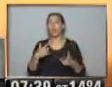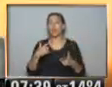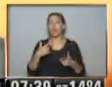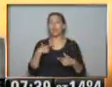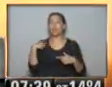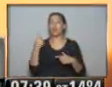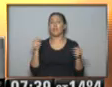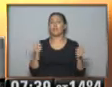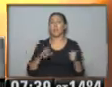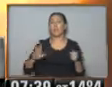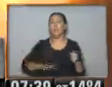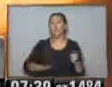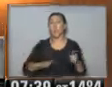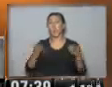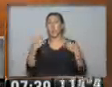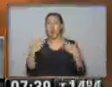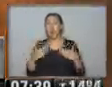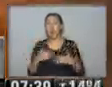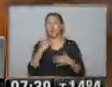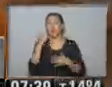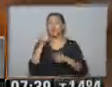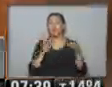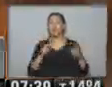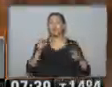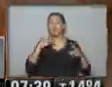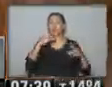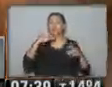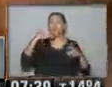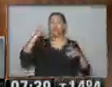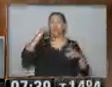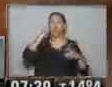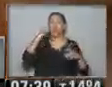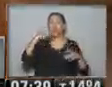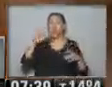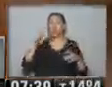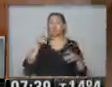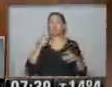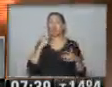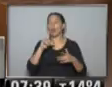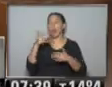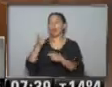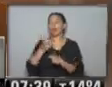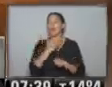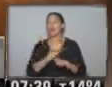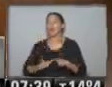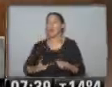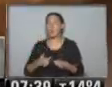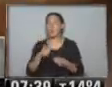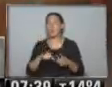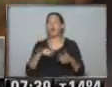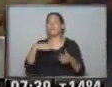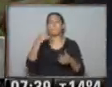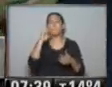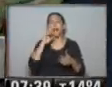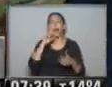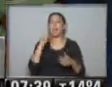de frío, de hambre, de calor. Hay gente mayor que no puede bajar de los edificios, no recibimos la ayuda y el apoyo del gobierno de la ciudad. Mauricio